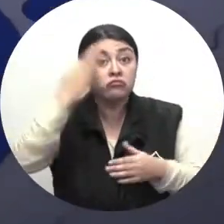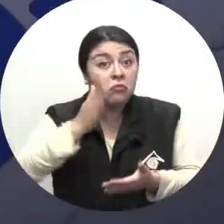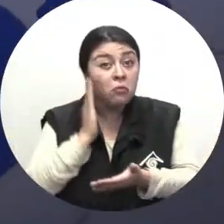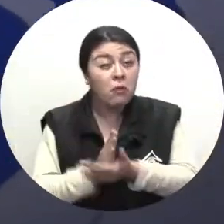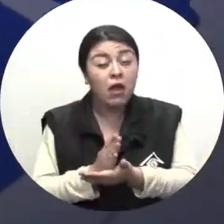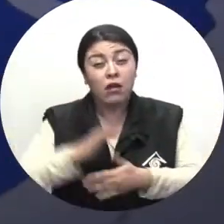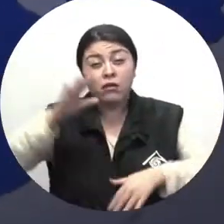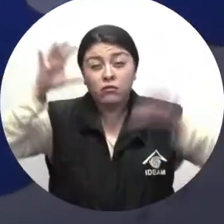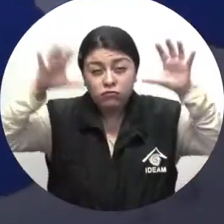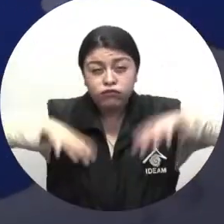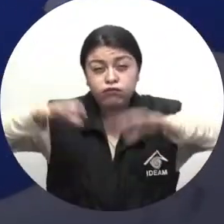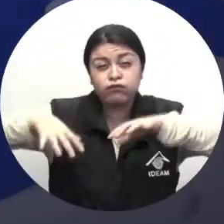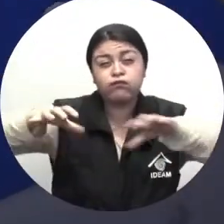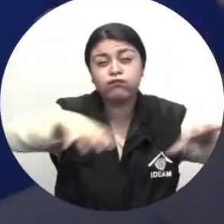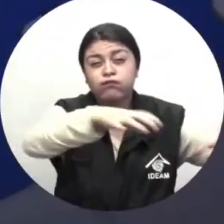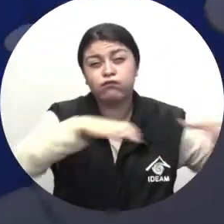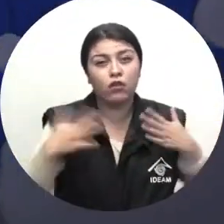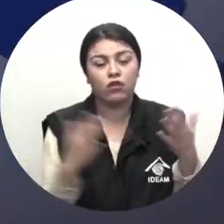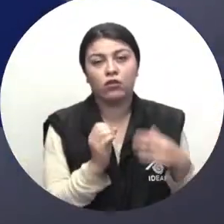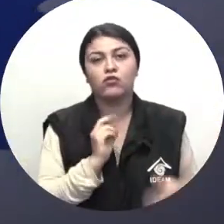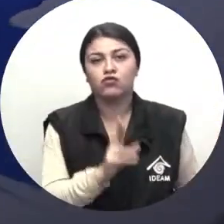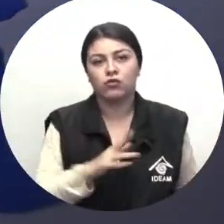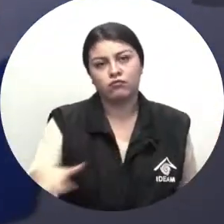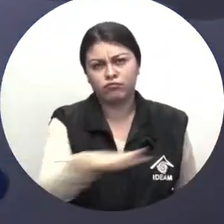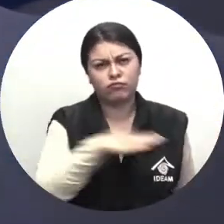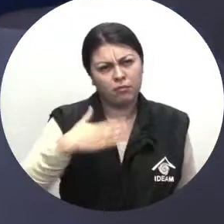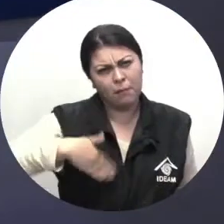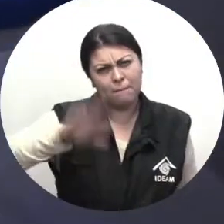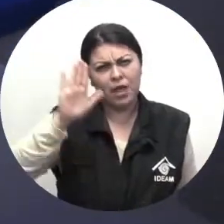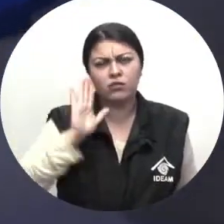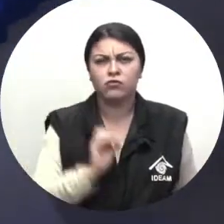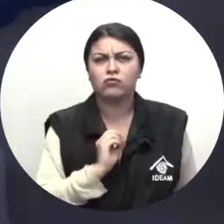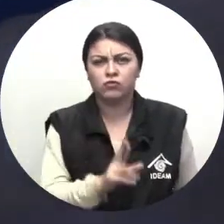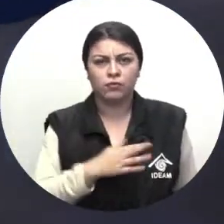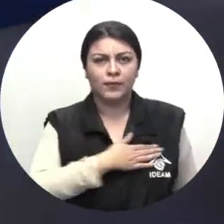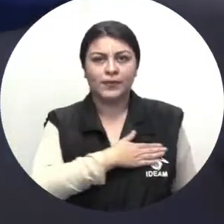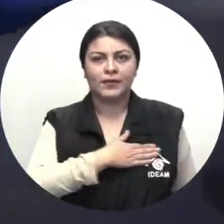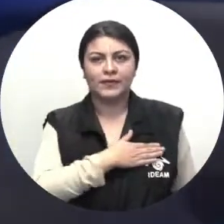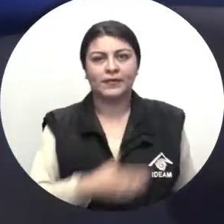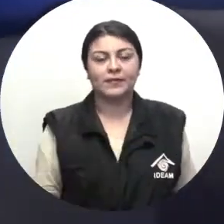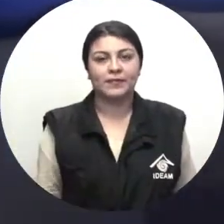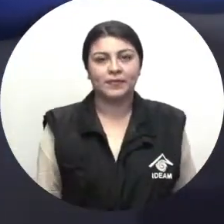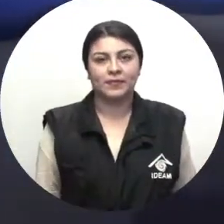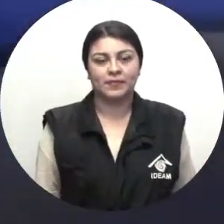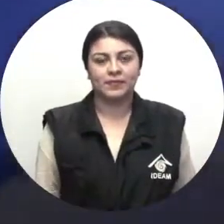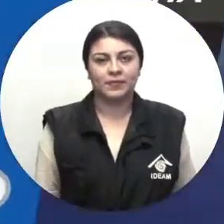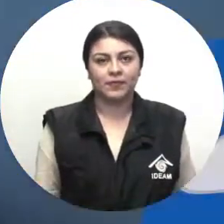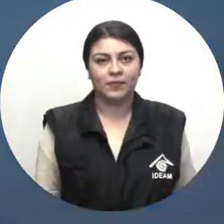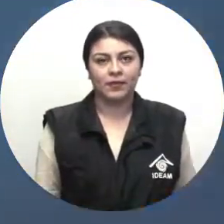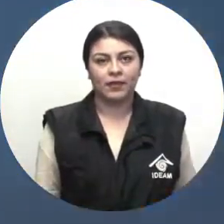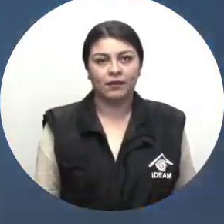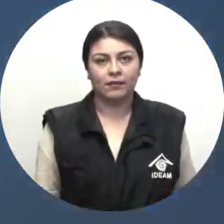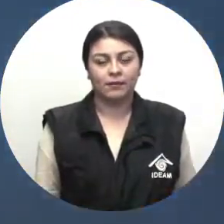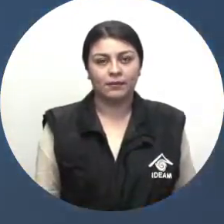con probabilidad de lluvias dispersas en zonas del sur del área, principalmente al sur de Bolívar.